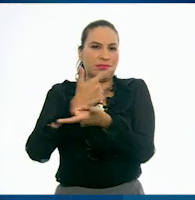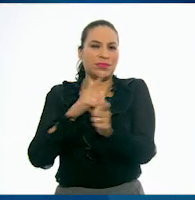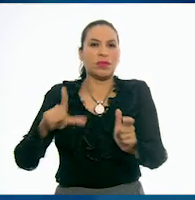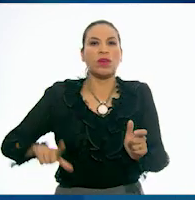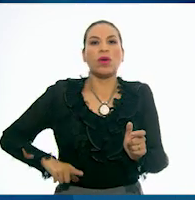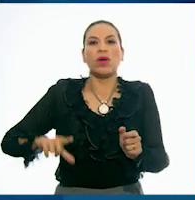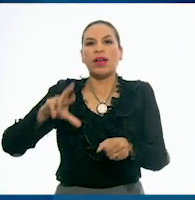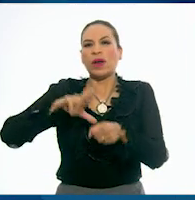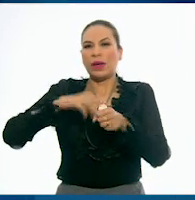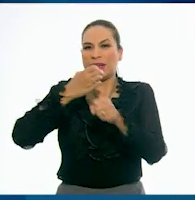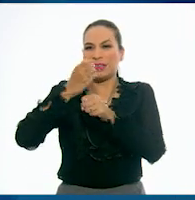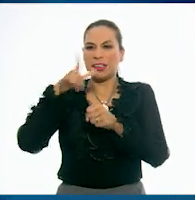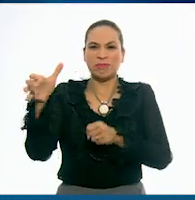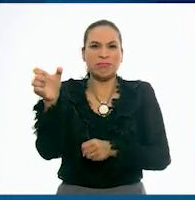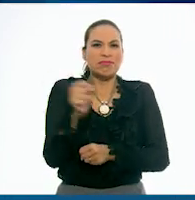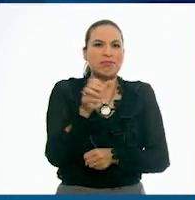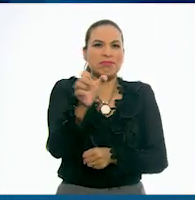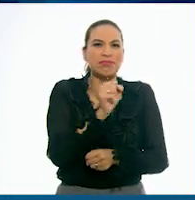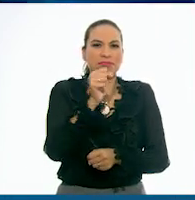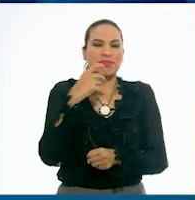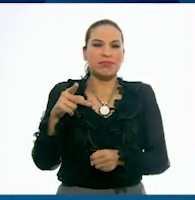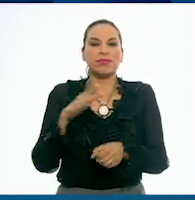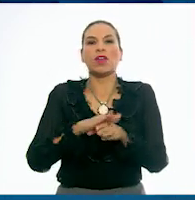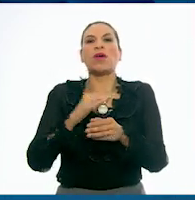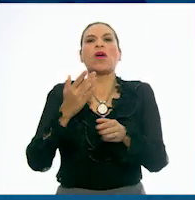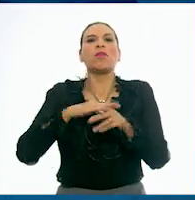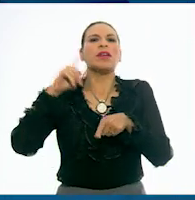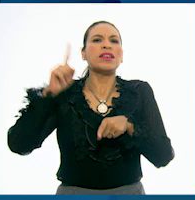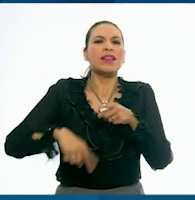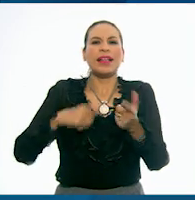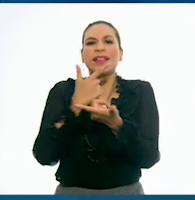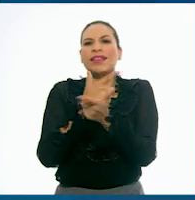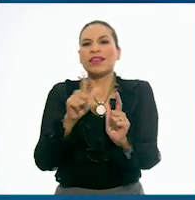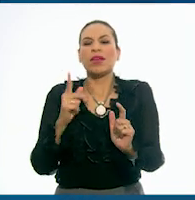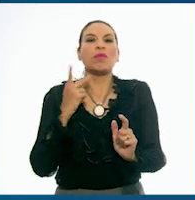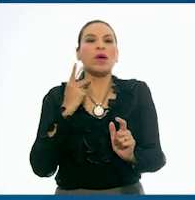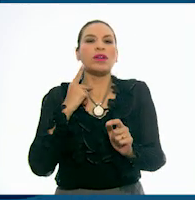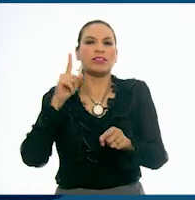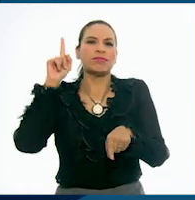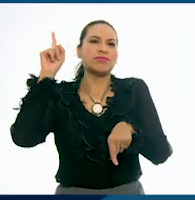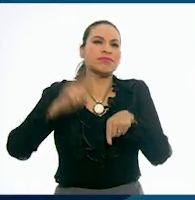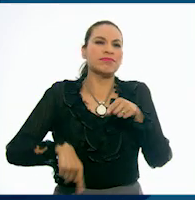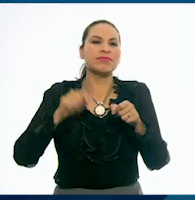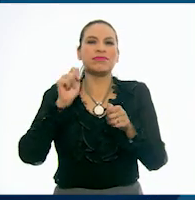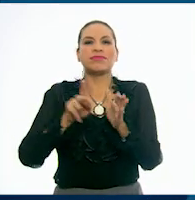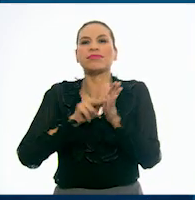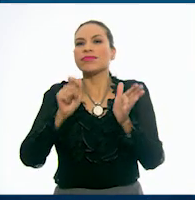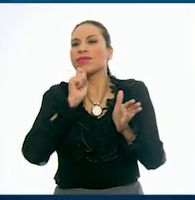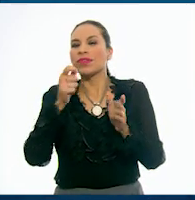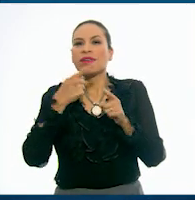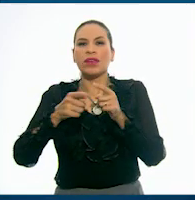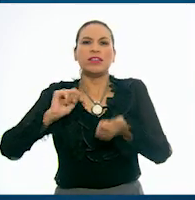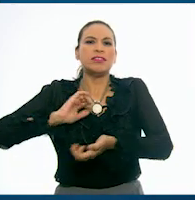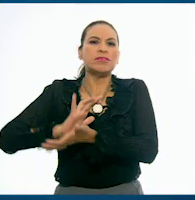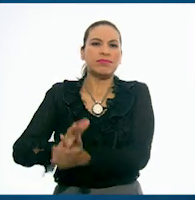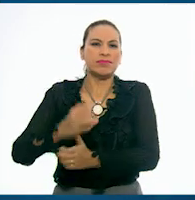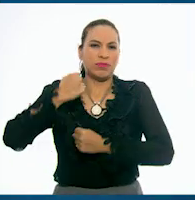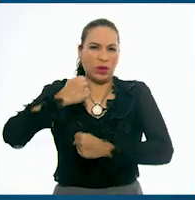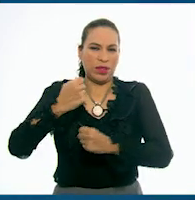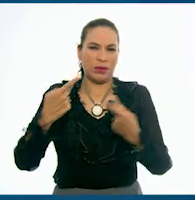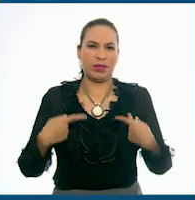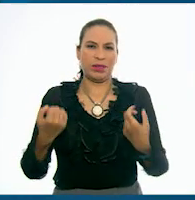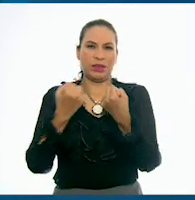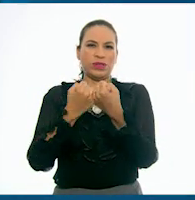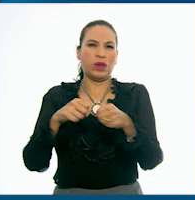de los estados. Eliminó las libertades políticas, censuró a la prensa y reprimió a las protestas sociales.